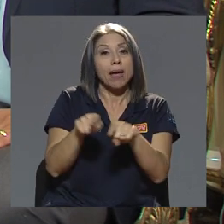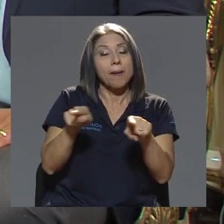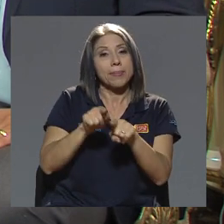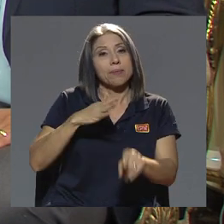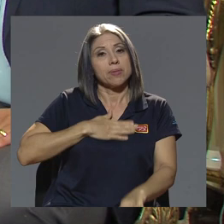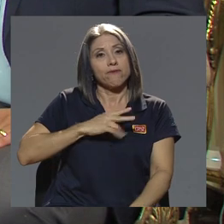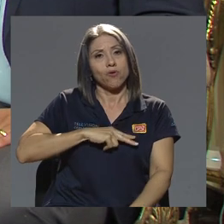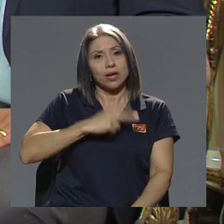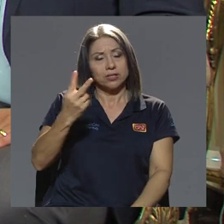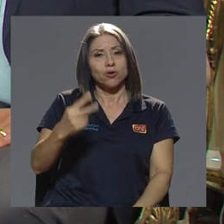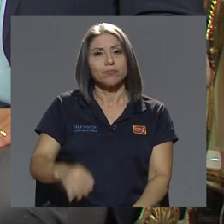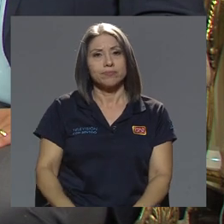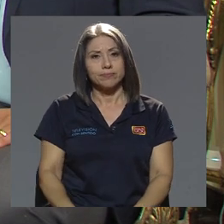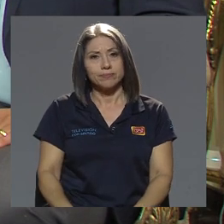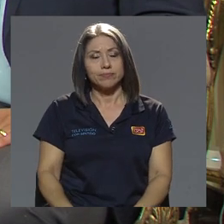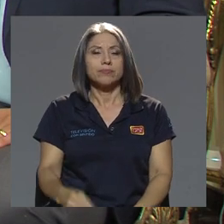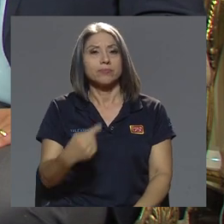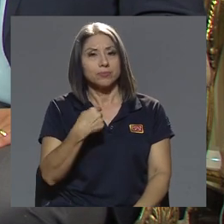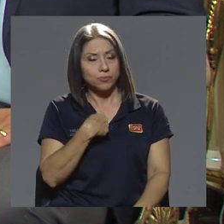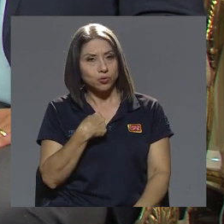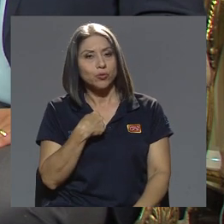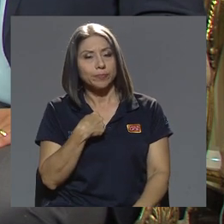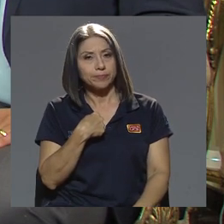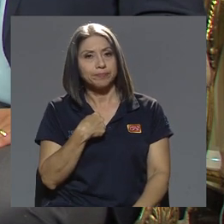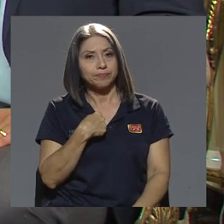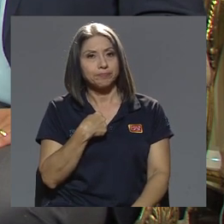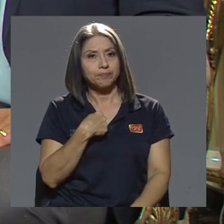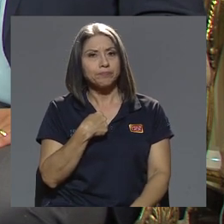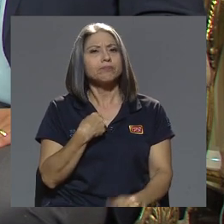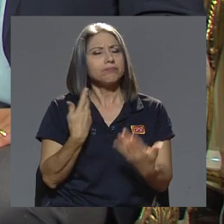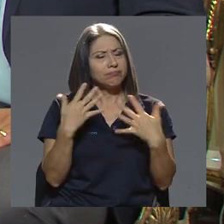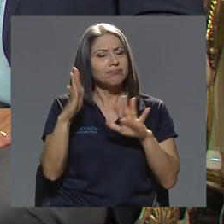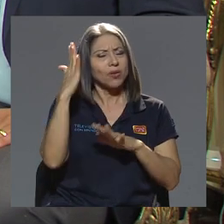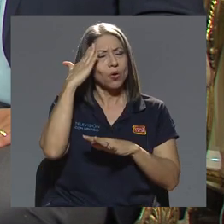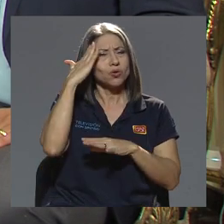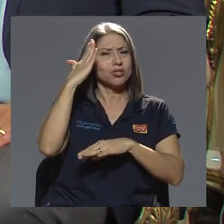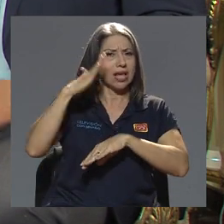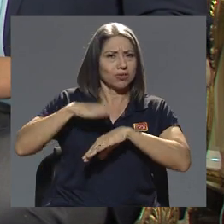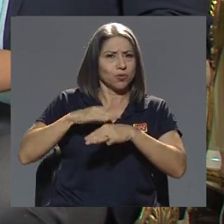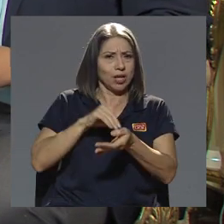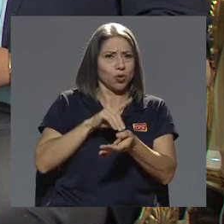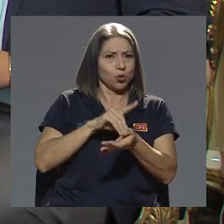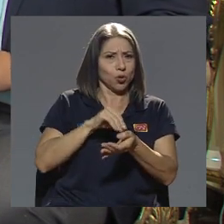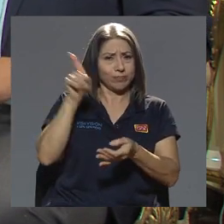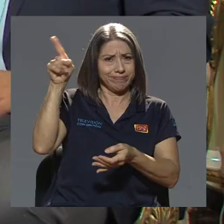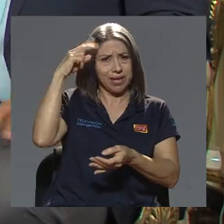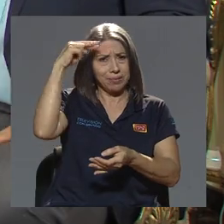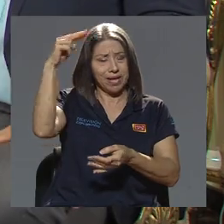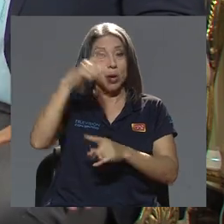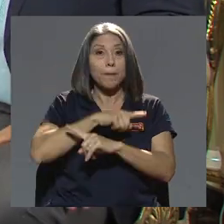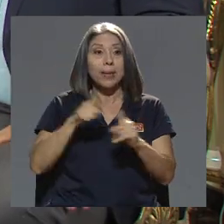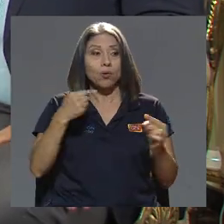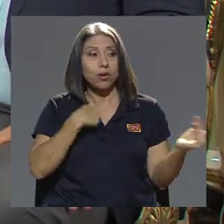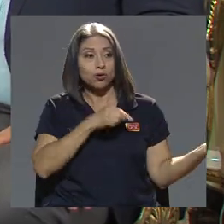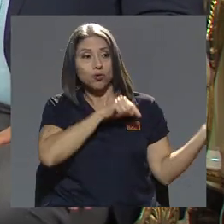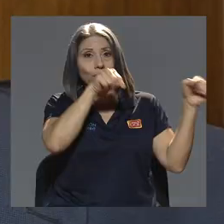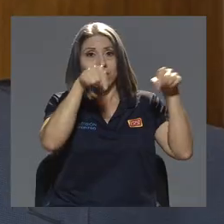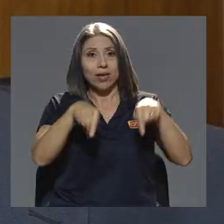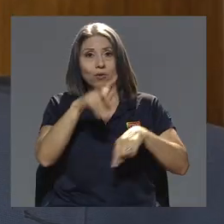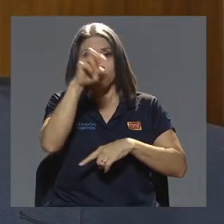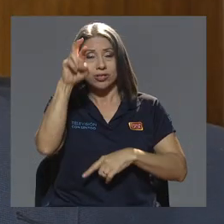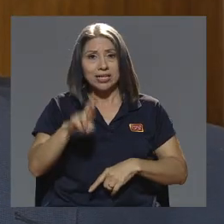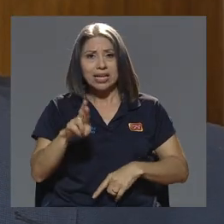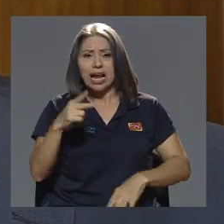vocación. Yo conocía del doctor en México y todo, pero cuando yo vengo a Costa Rica y me encuentro con la obra del